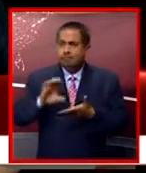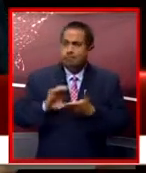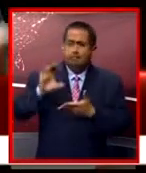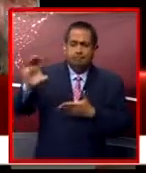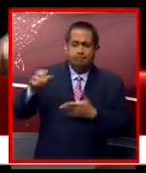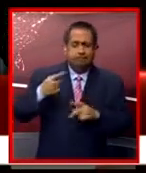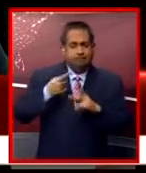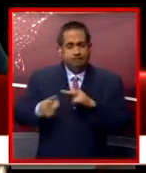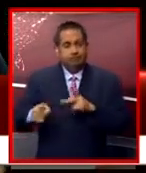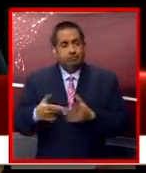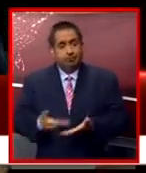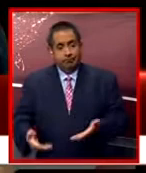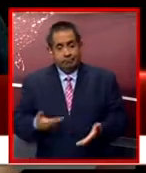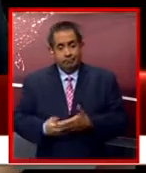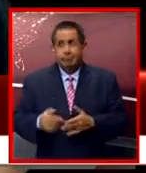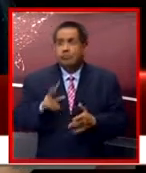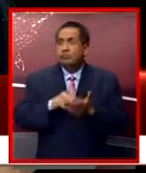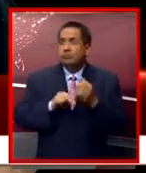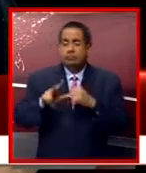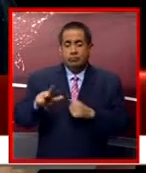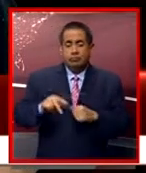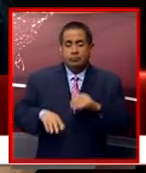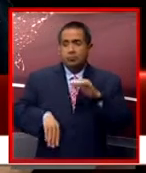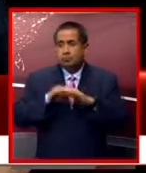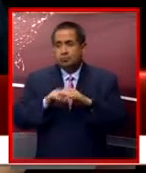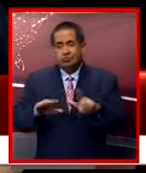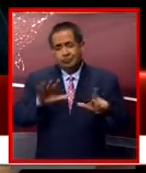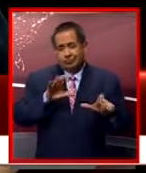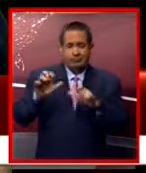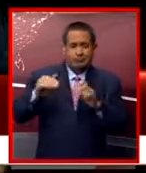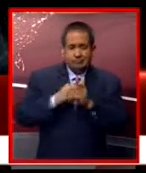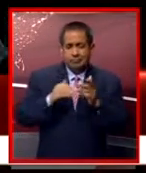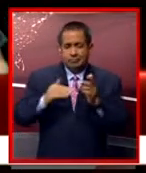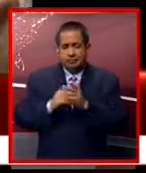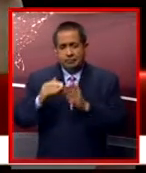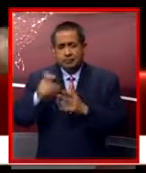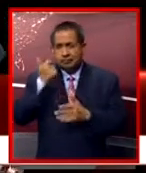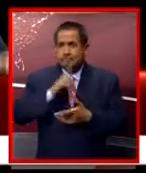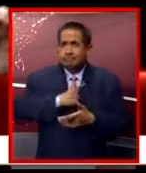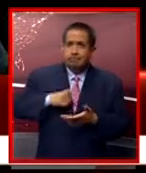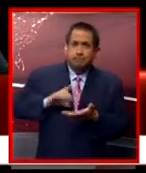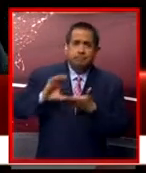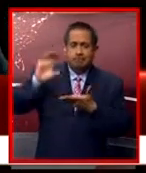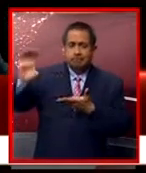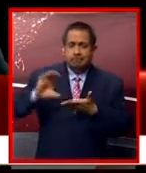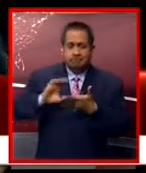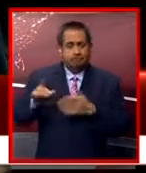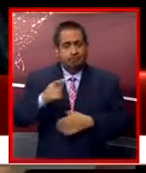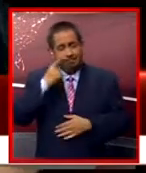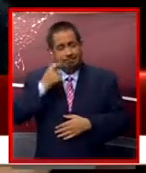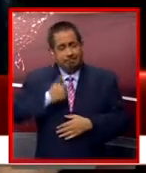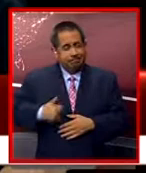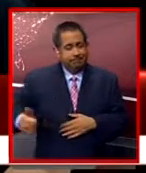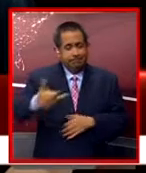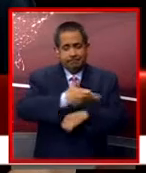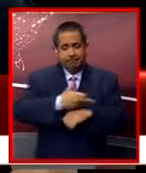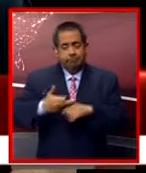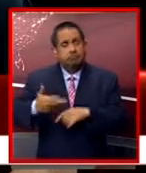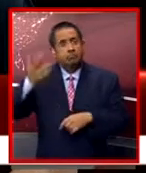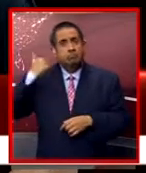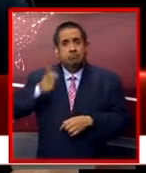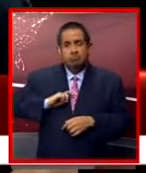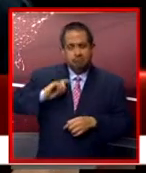del sexenio y para 2018 van a ser casi 700,000 millones de pesos. Cada familia en México pagaba